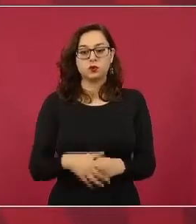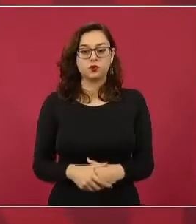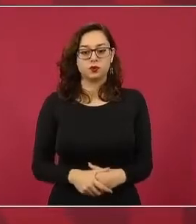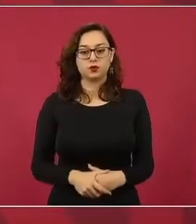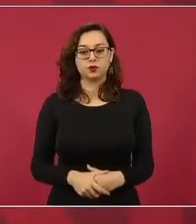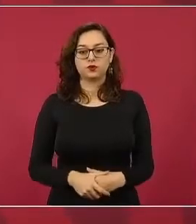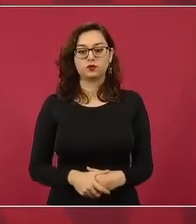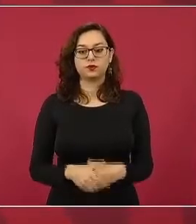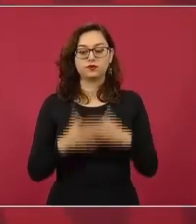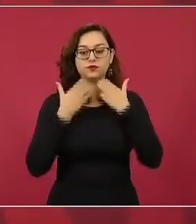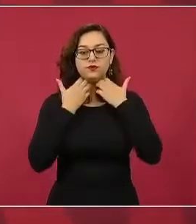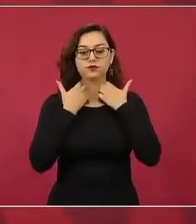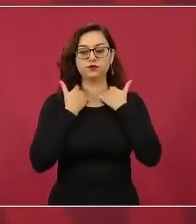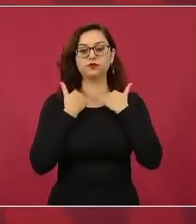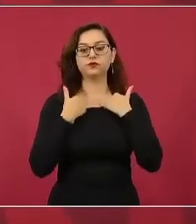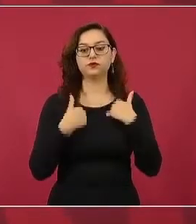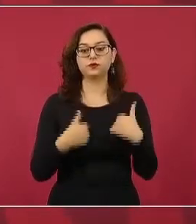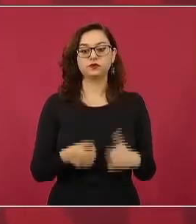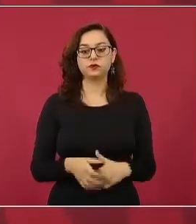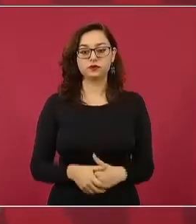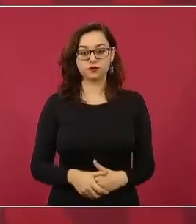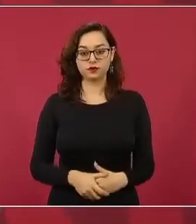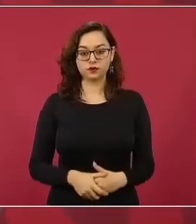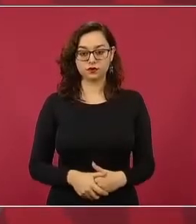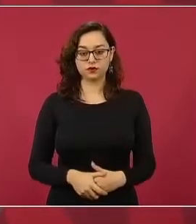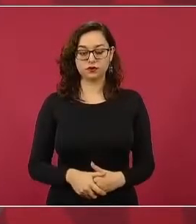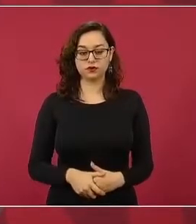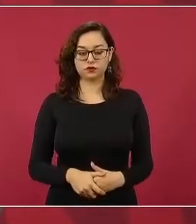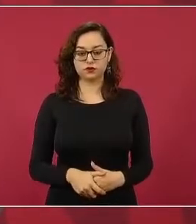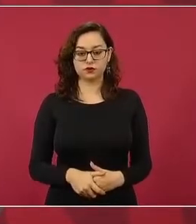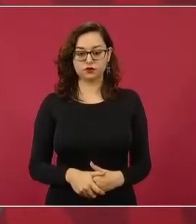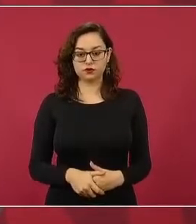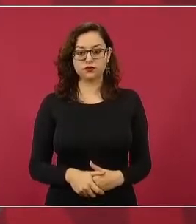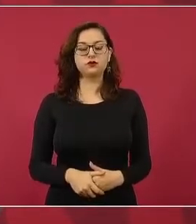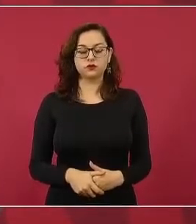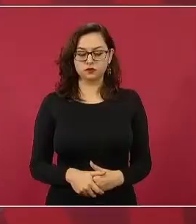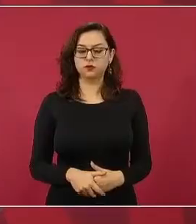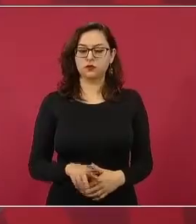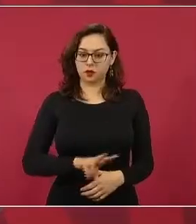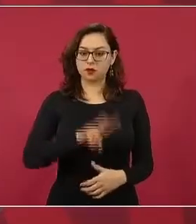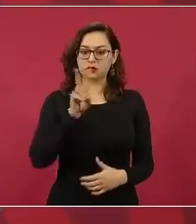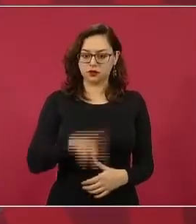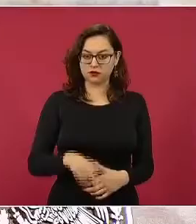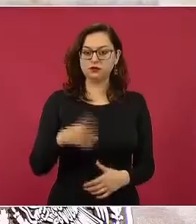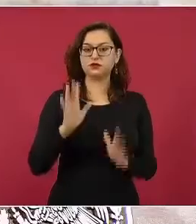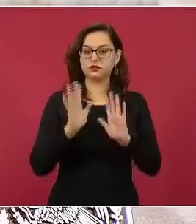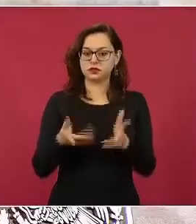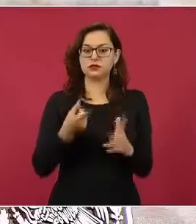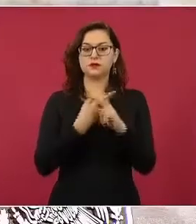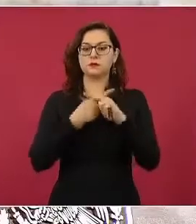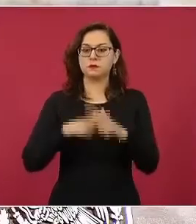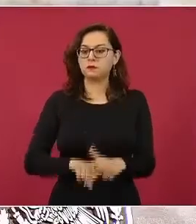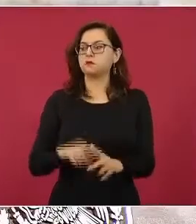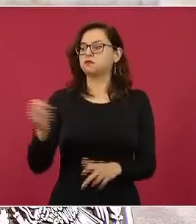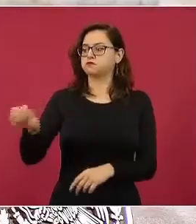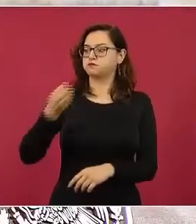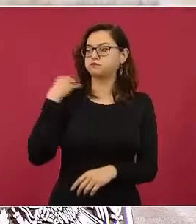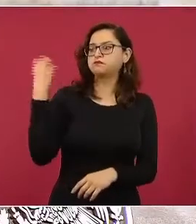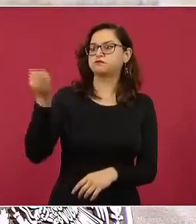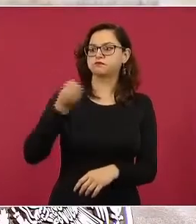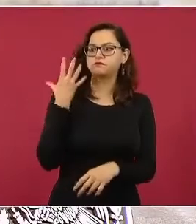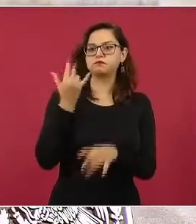según la información, se están llevando a cabo foros. Todo esto lo